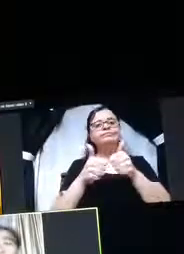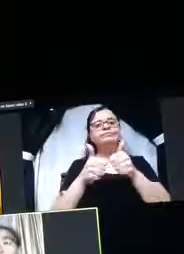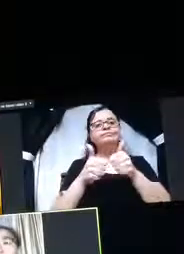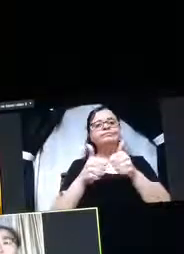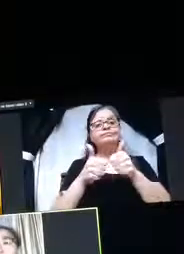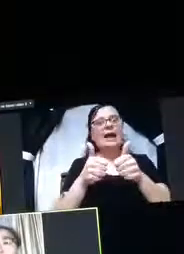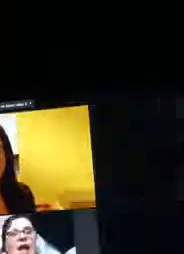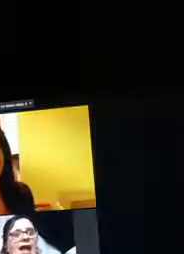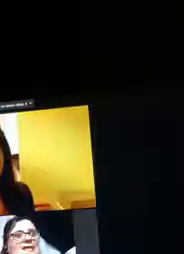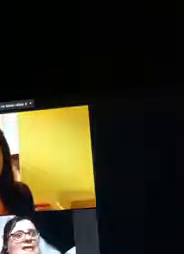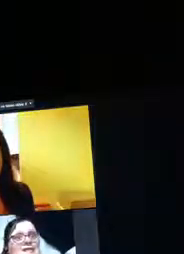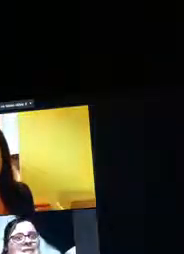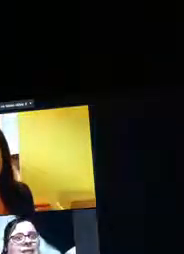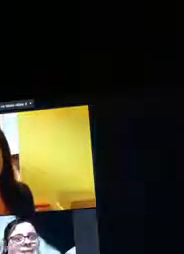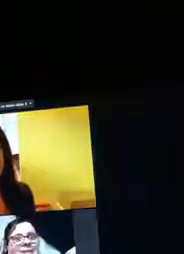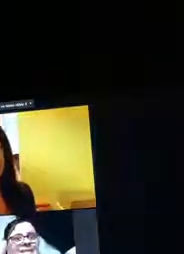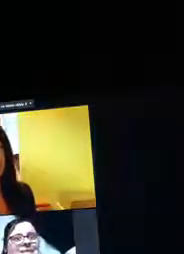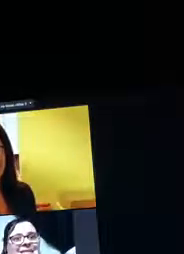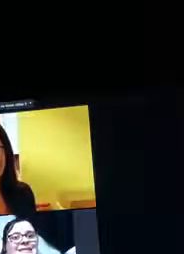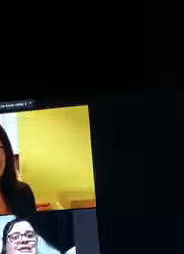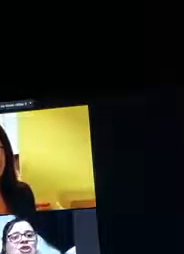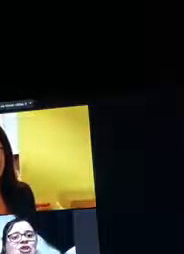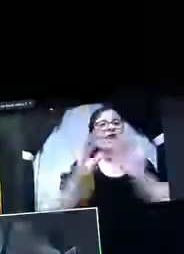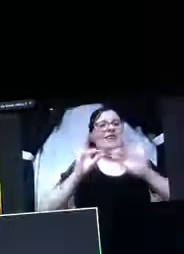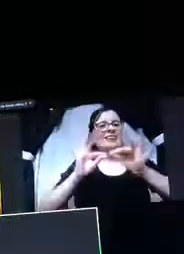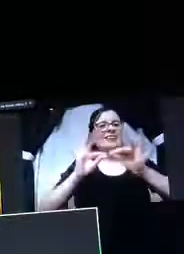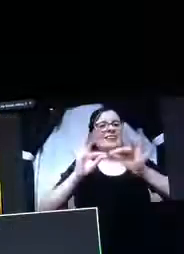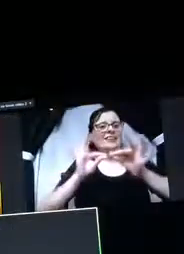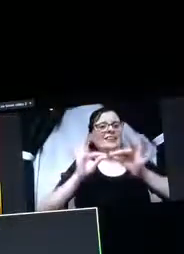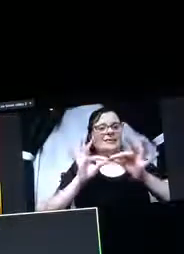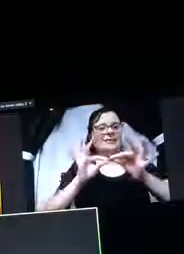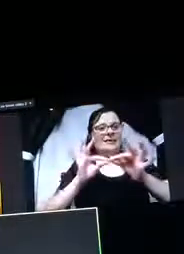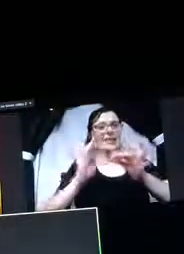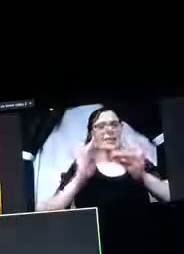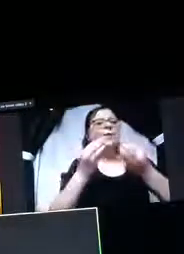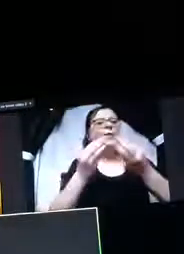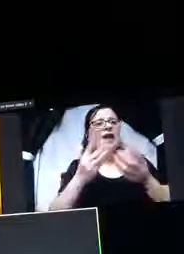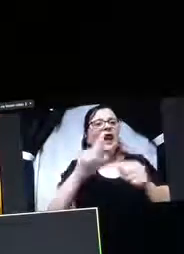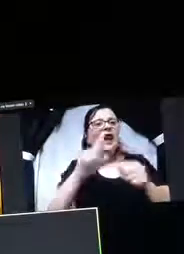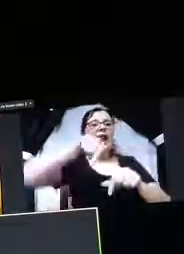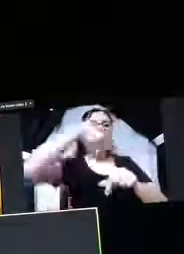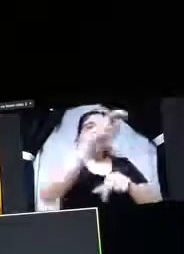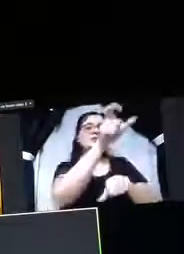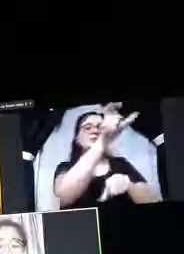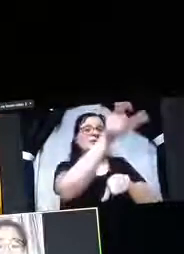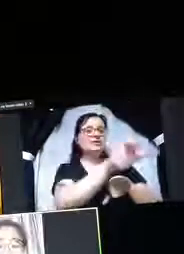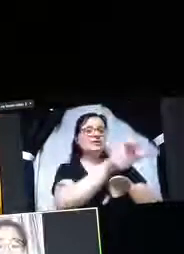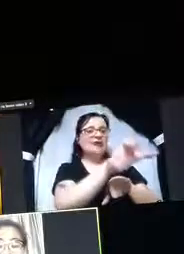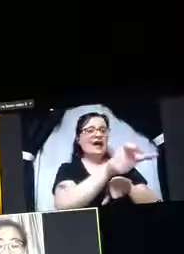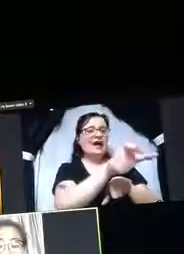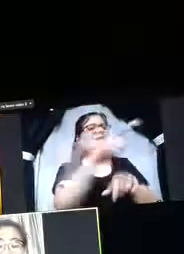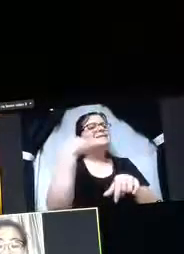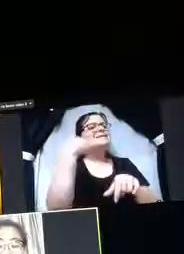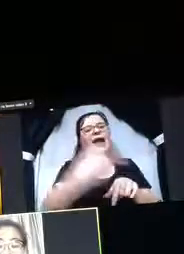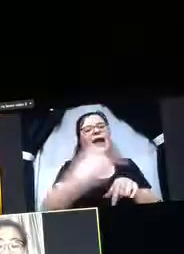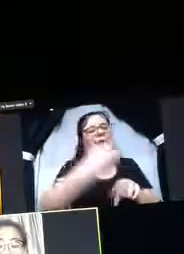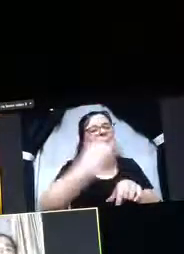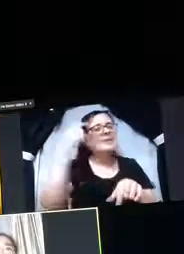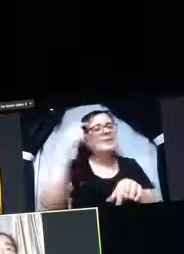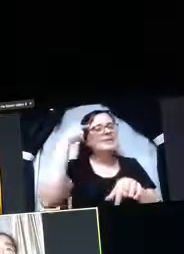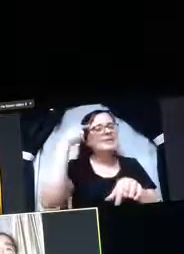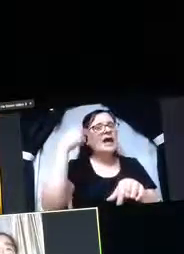oyente de que piensa que la otra persona no lo va a entender, ¿no? Entonces ahí estamos entrando a una dificultad en